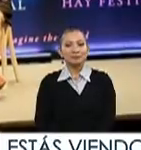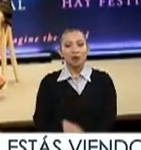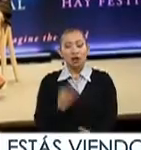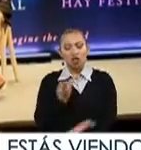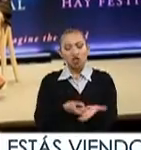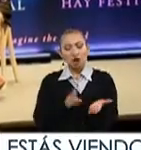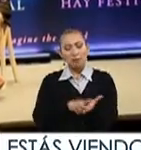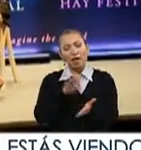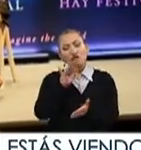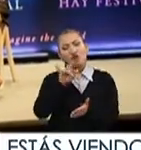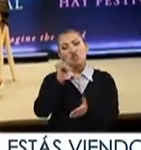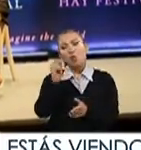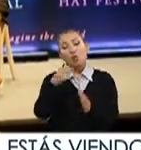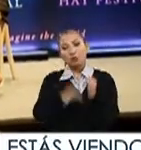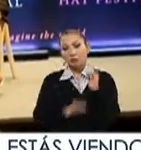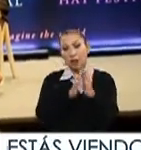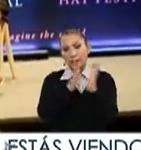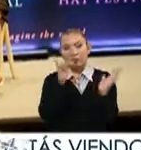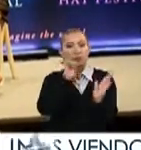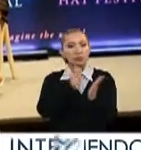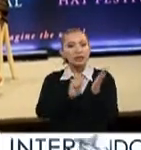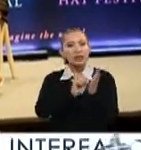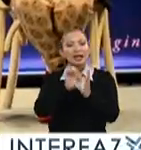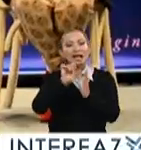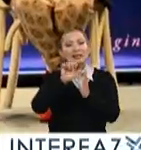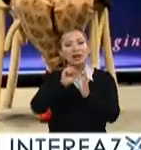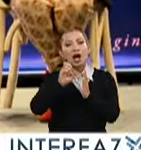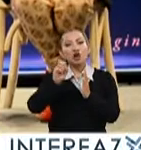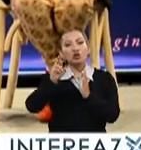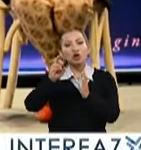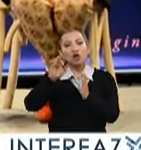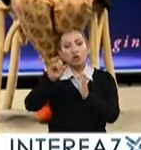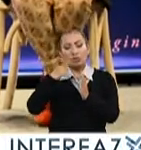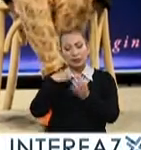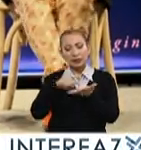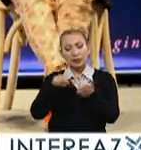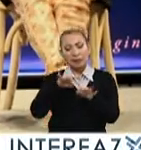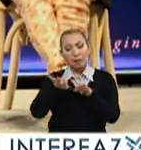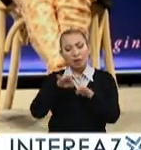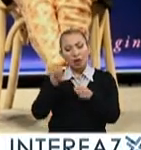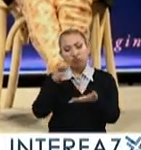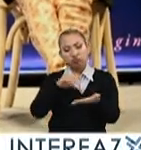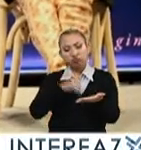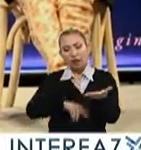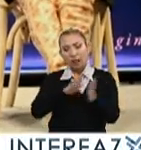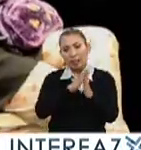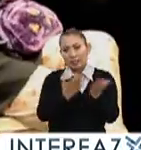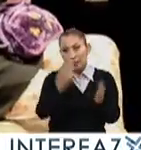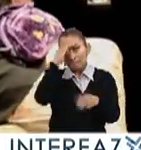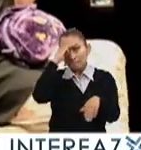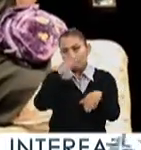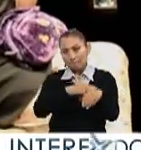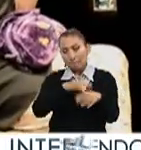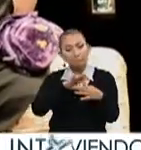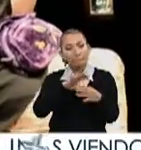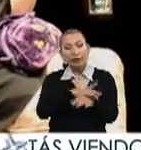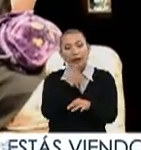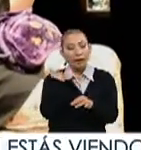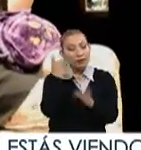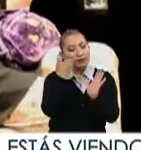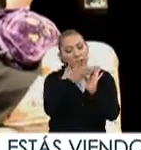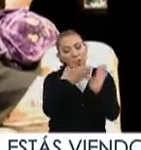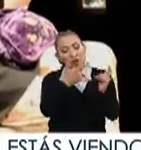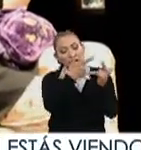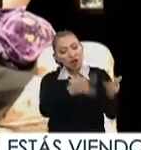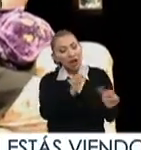Doble Fondo es la última obra de la escritora Elsa Osorio. Comenta que es un trabajo que se inscribe en la literatura de la memoria, ya que toma un periodo